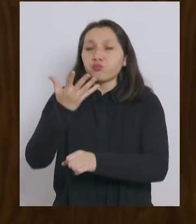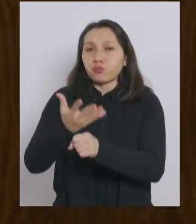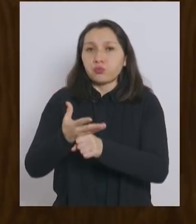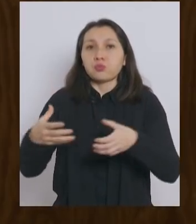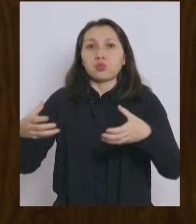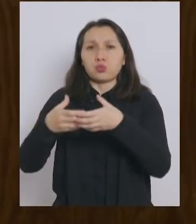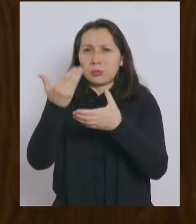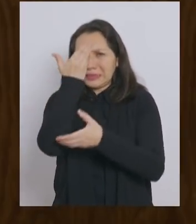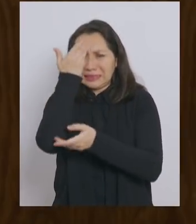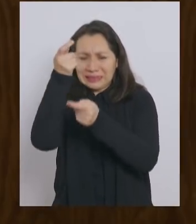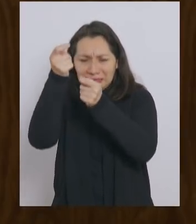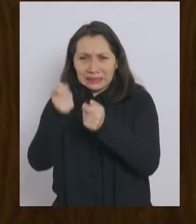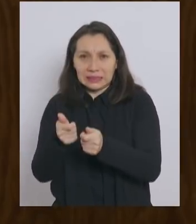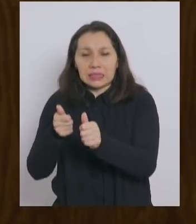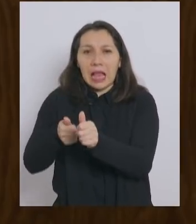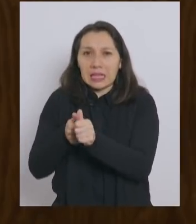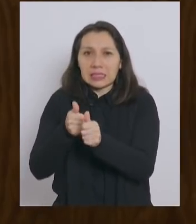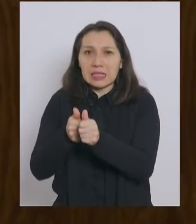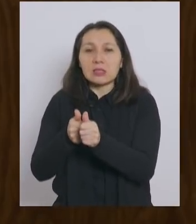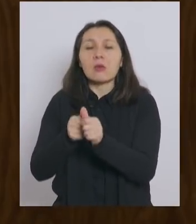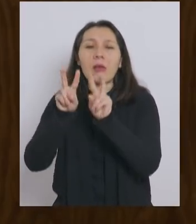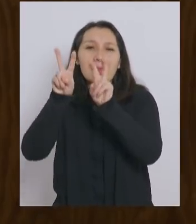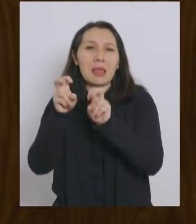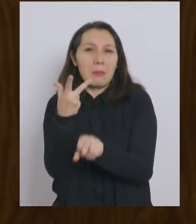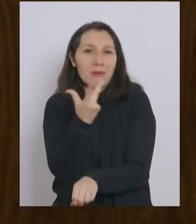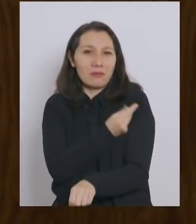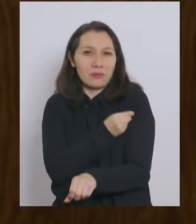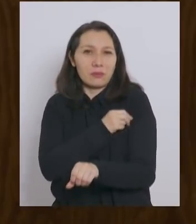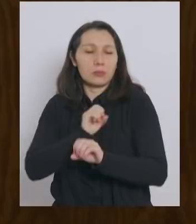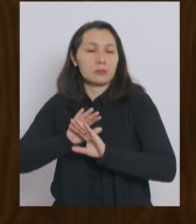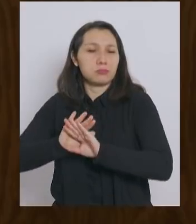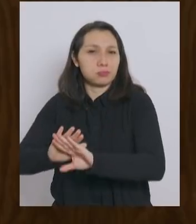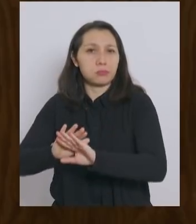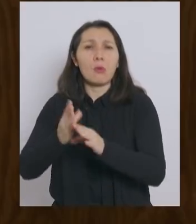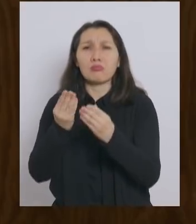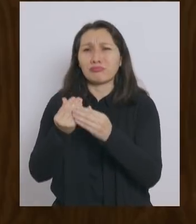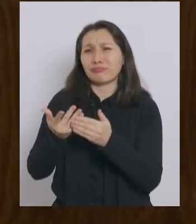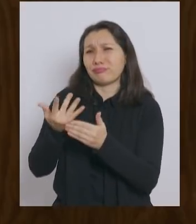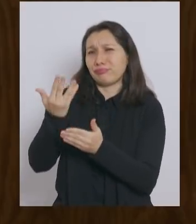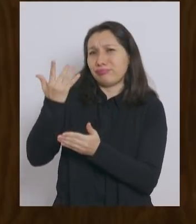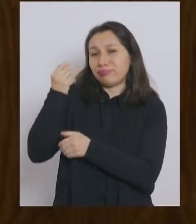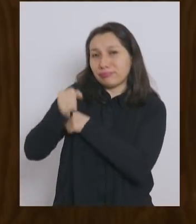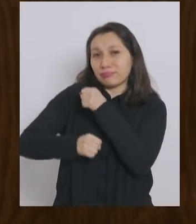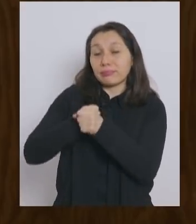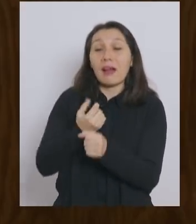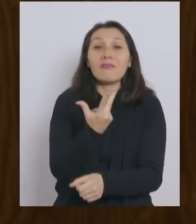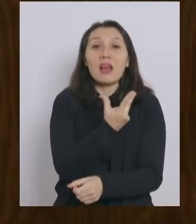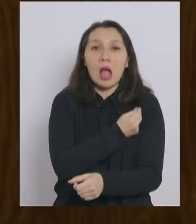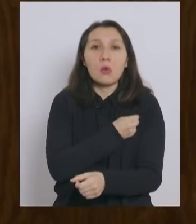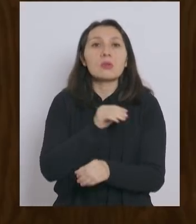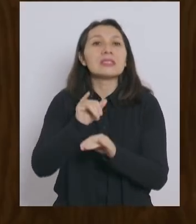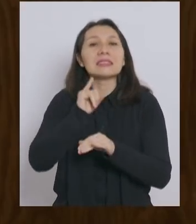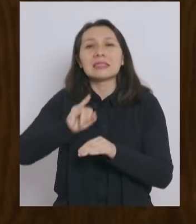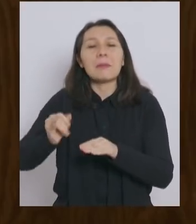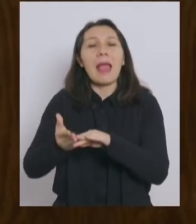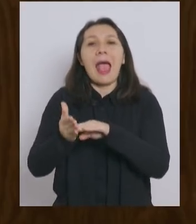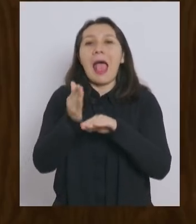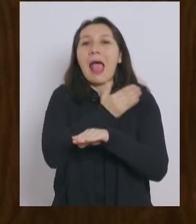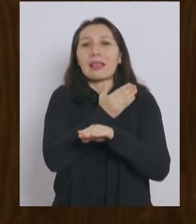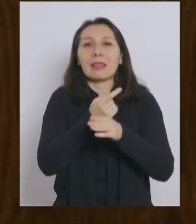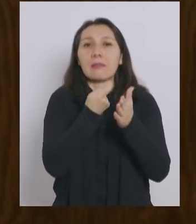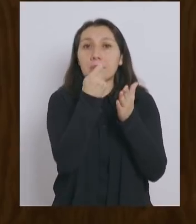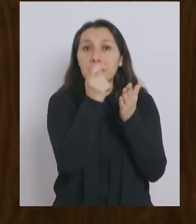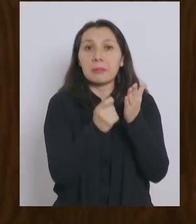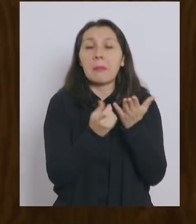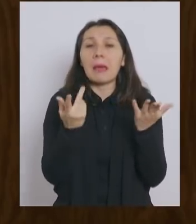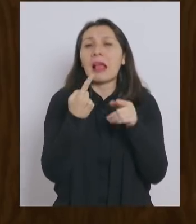grupo de expertos de asesoramiento estratégico en inmunización. Es así como a través de muchos años las vacunas se han precalificado para estar